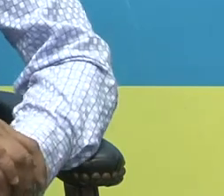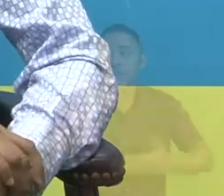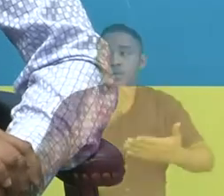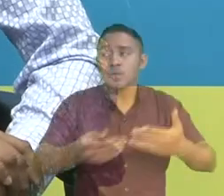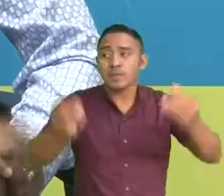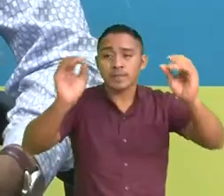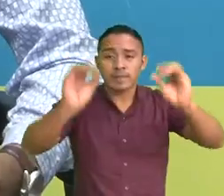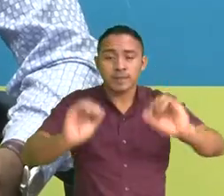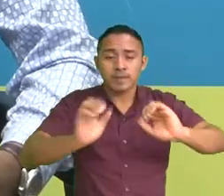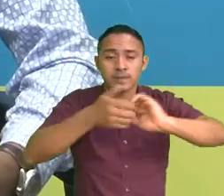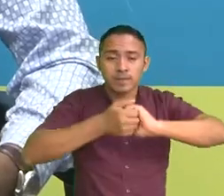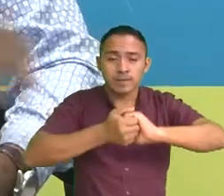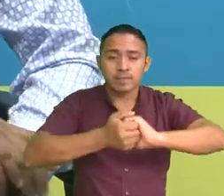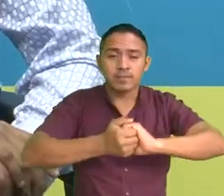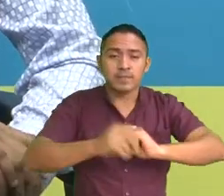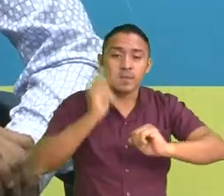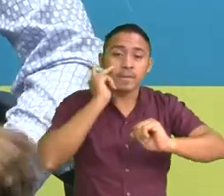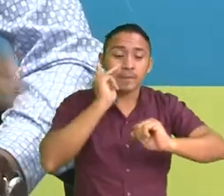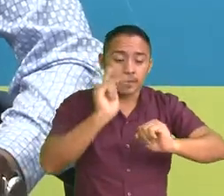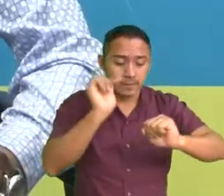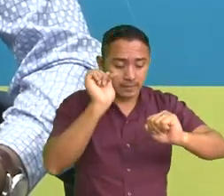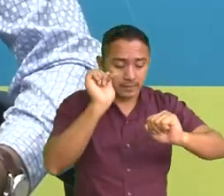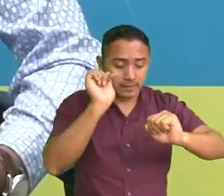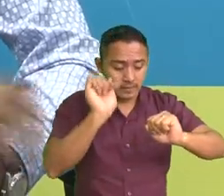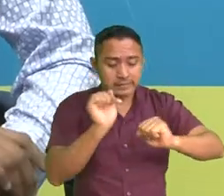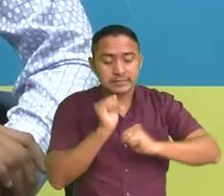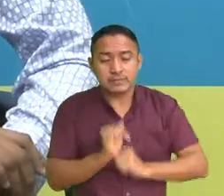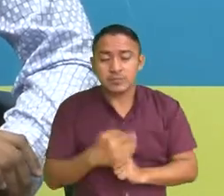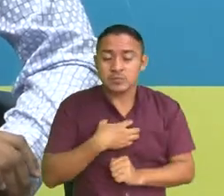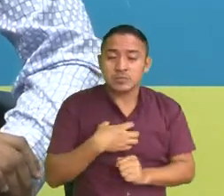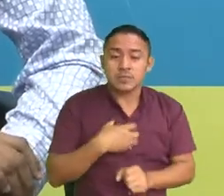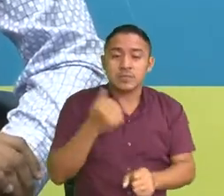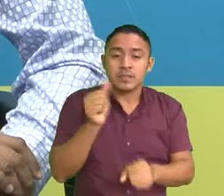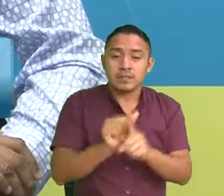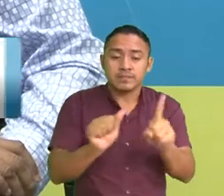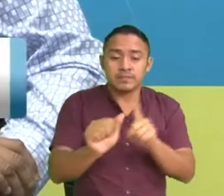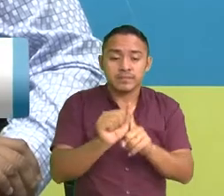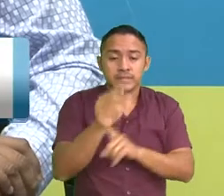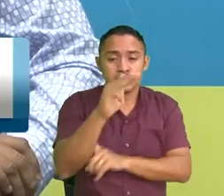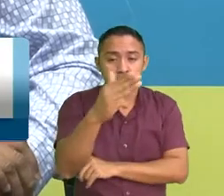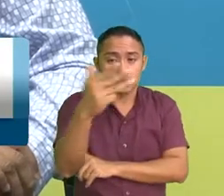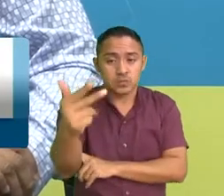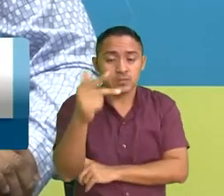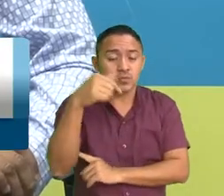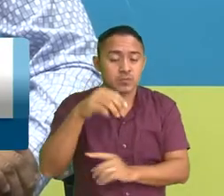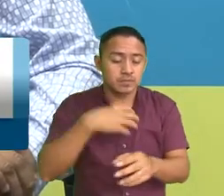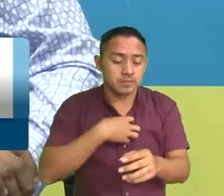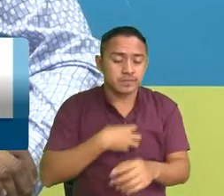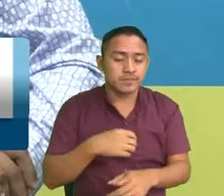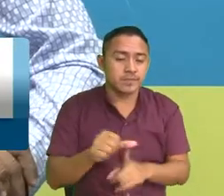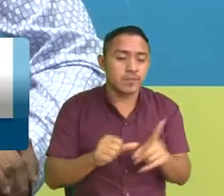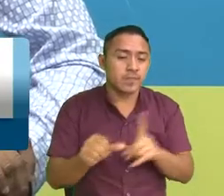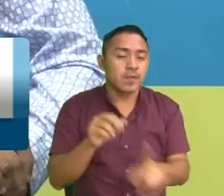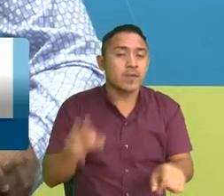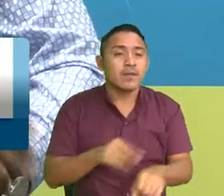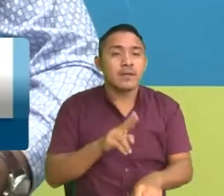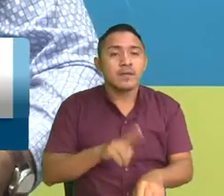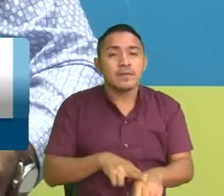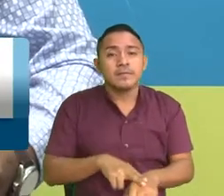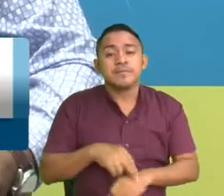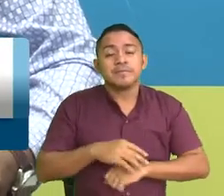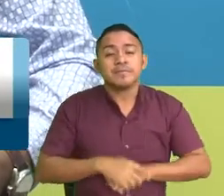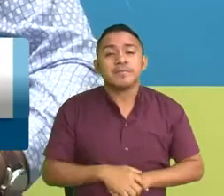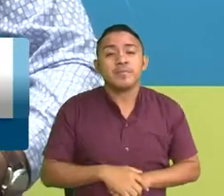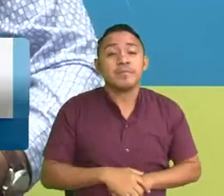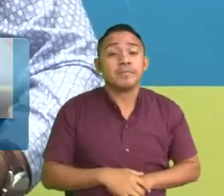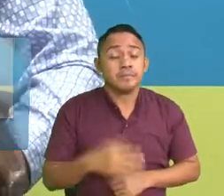Muy buenas tardes, amigos y amigas que nos sintonizan a esta hora a través de la señal del canal 98, el canal parlamentario, el canal de la